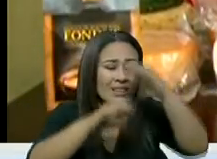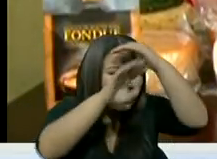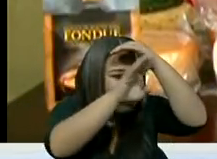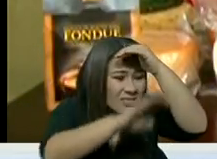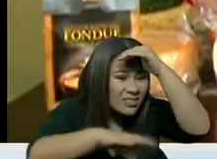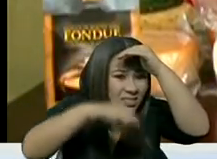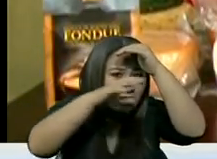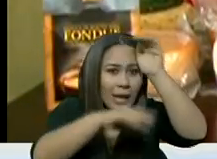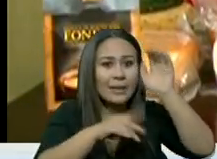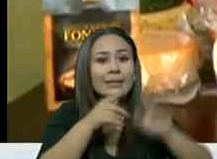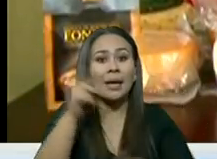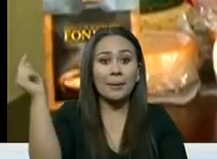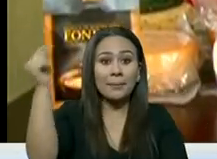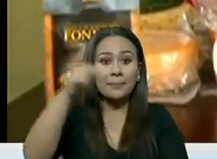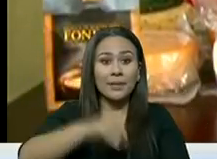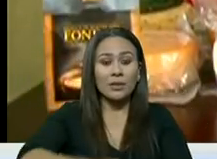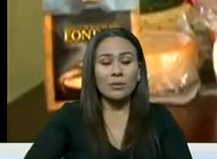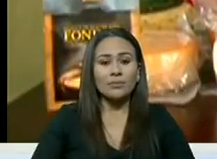misión